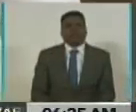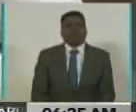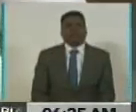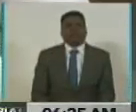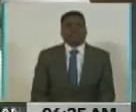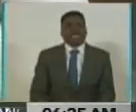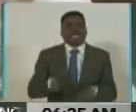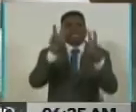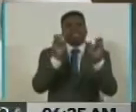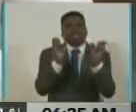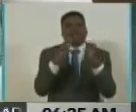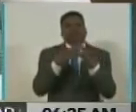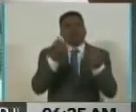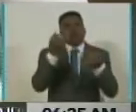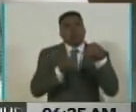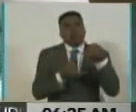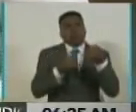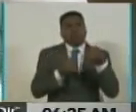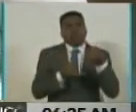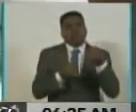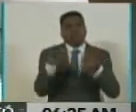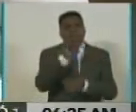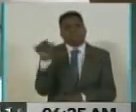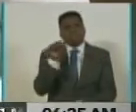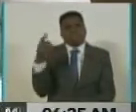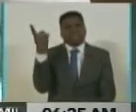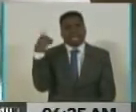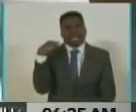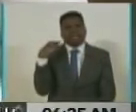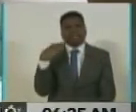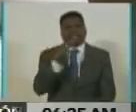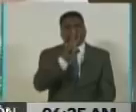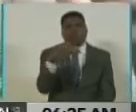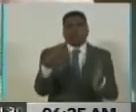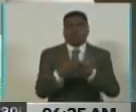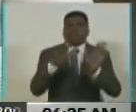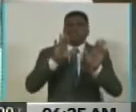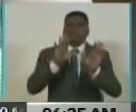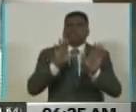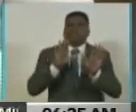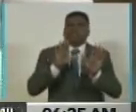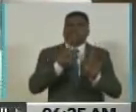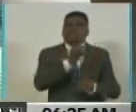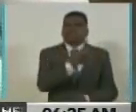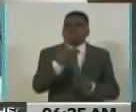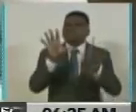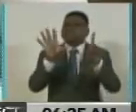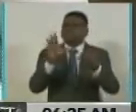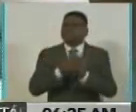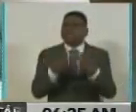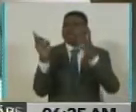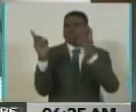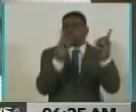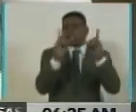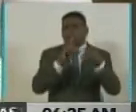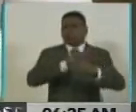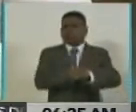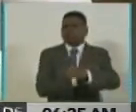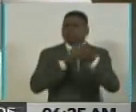que fue durante los últimos meses del año 2016 como bandera, que fue el diálogo, y que inició, digamos, con una fuerza importante para este